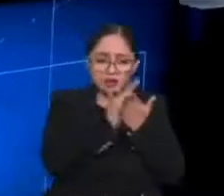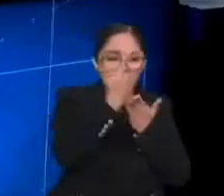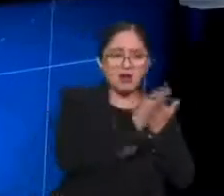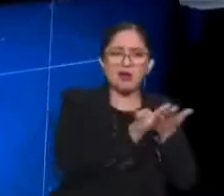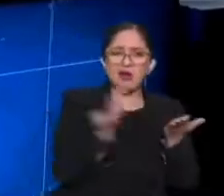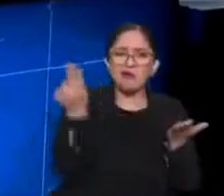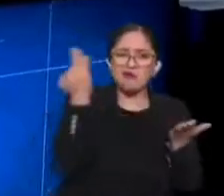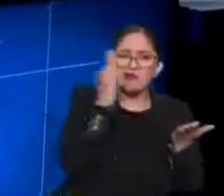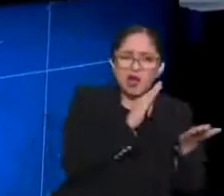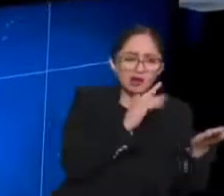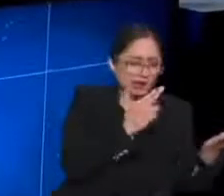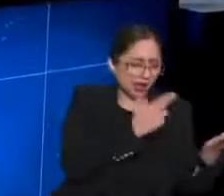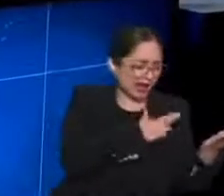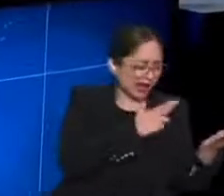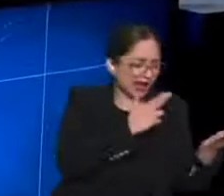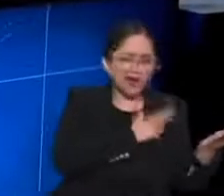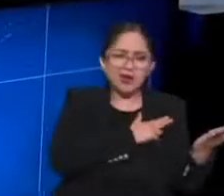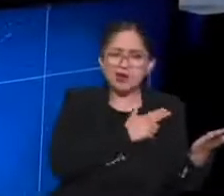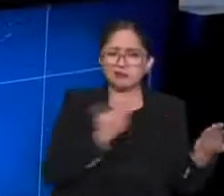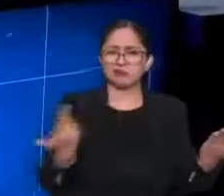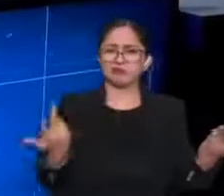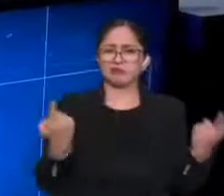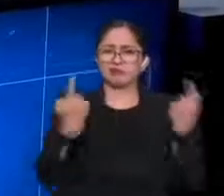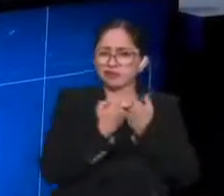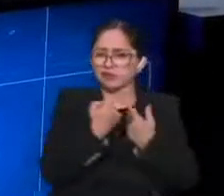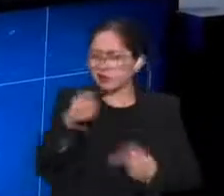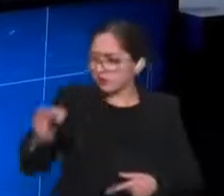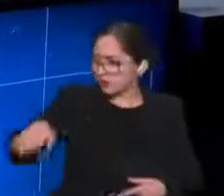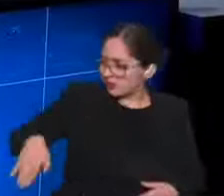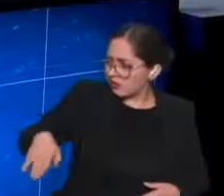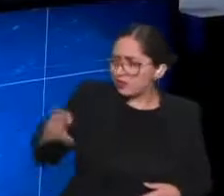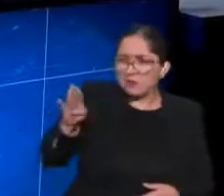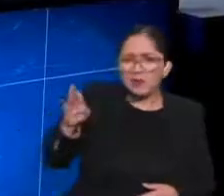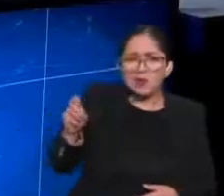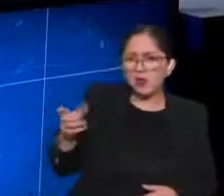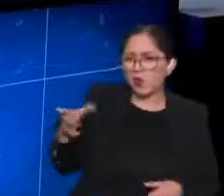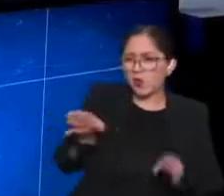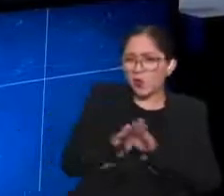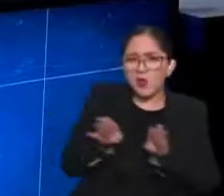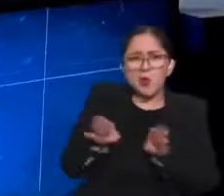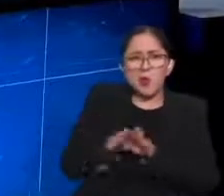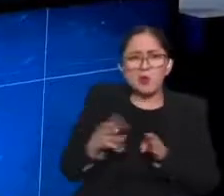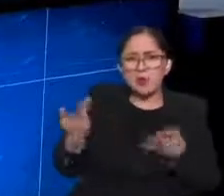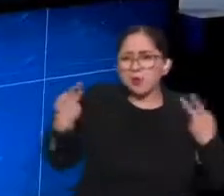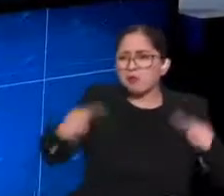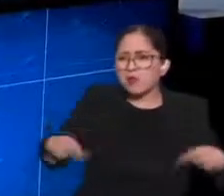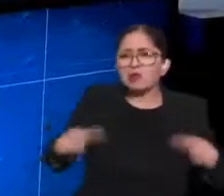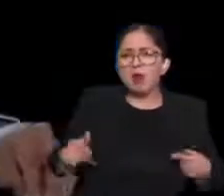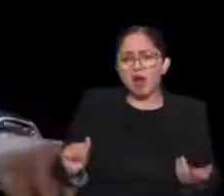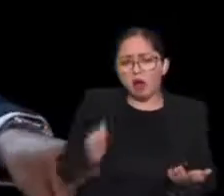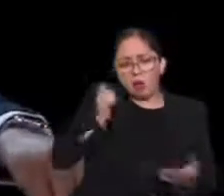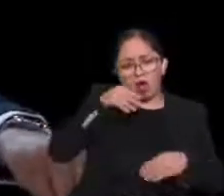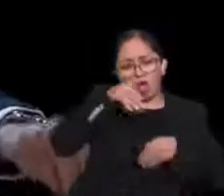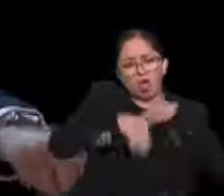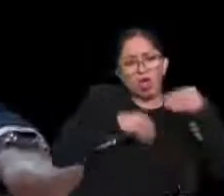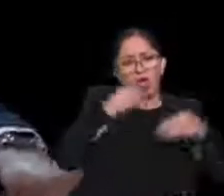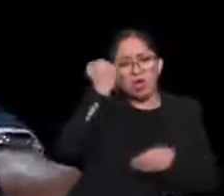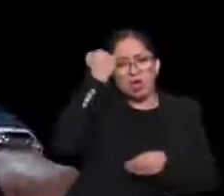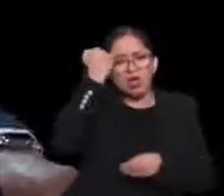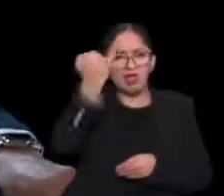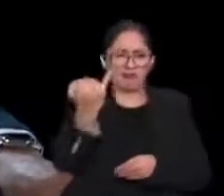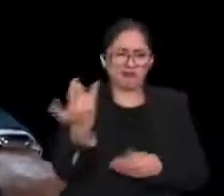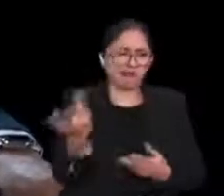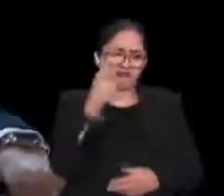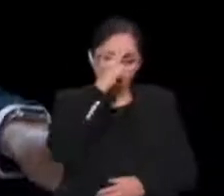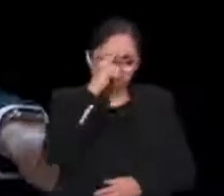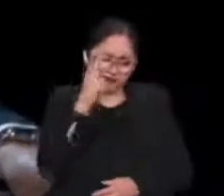cual es, como dice Beto, es deleznable, incluso hasta criminal, yo me atrevería a decir. Entonces, y también llama